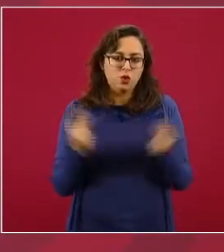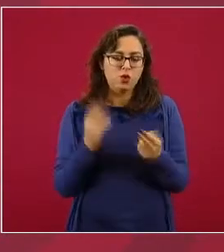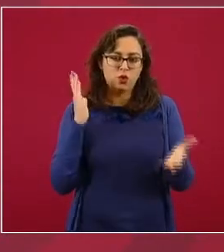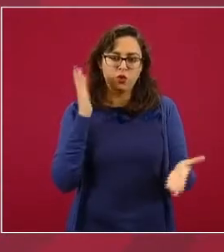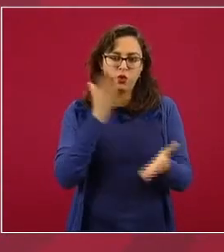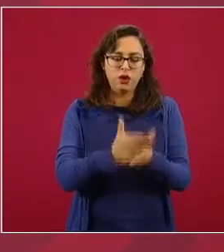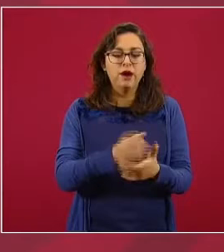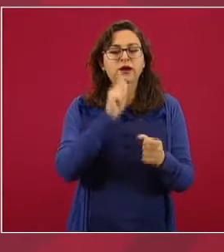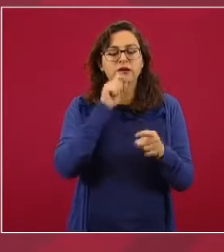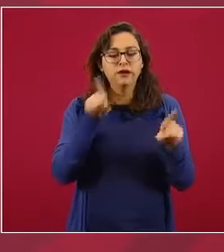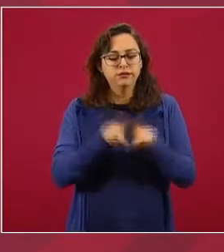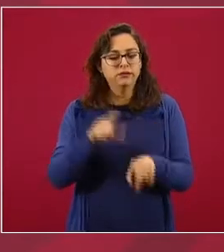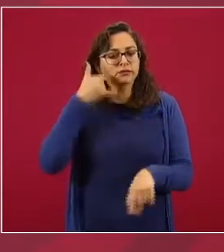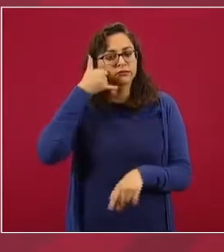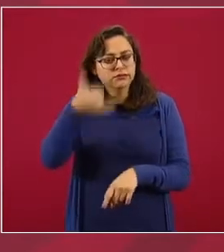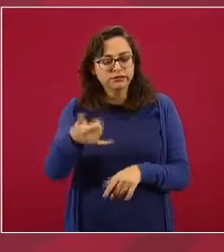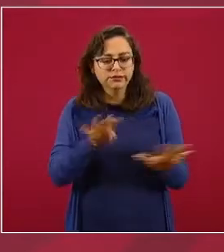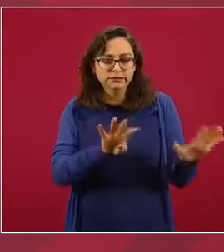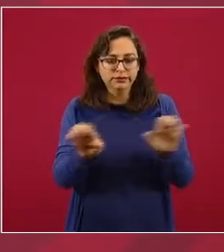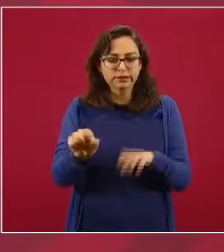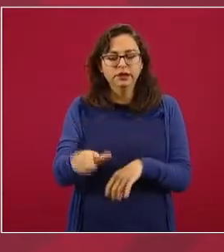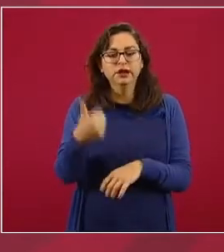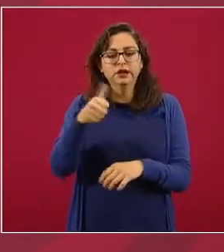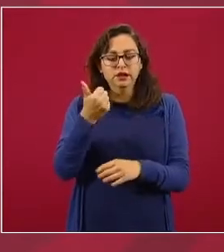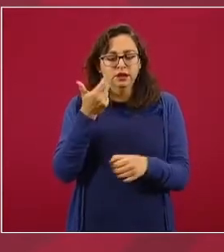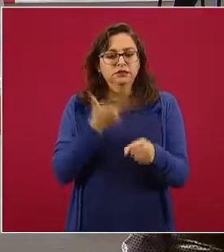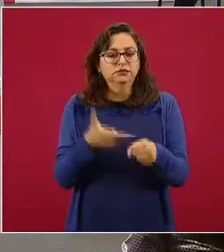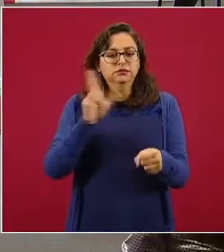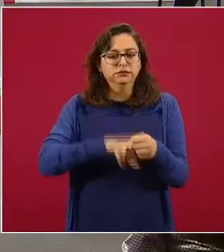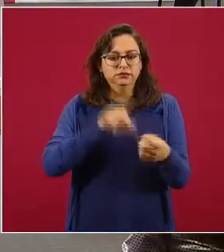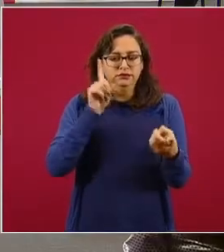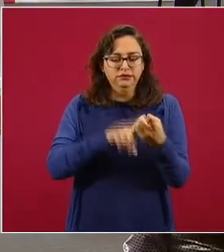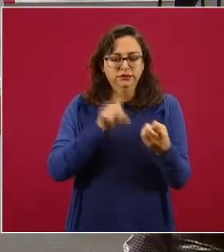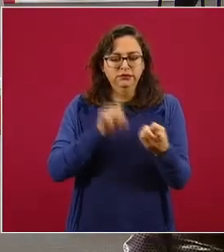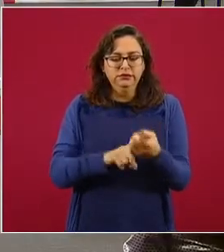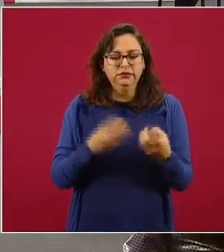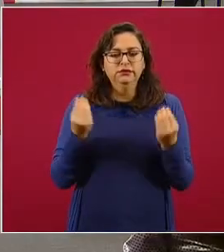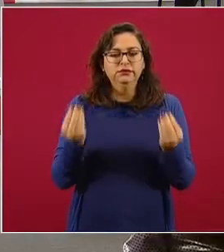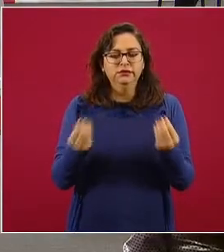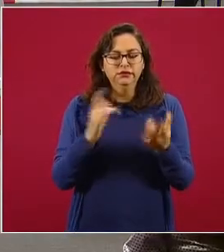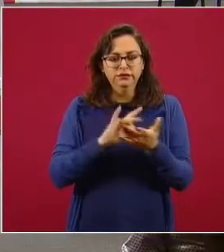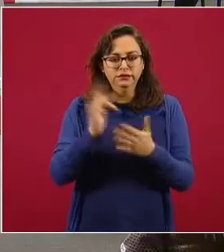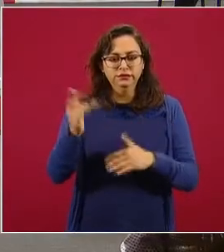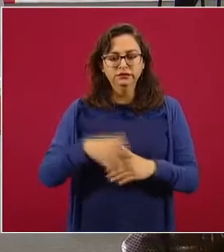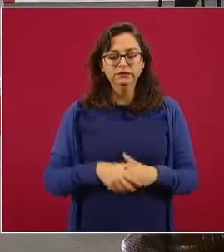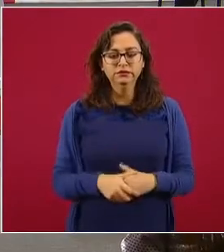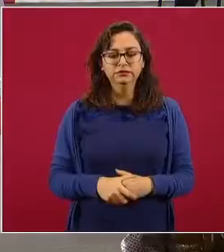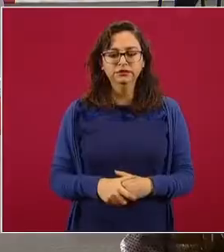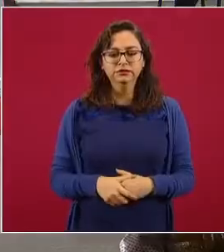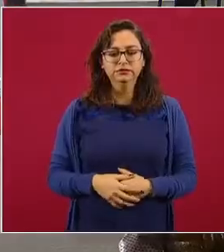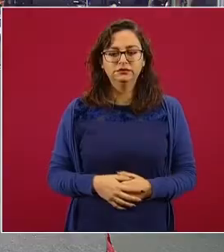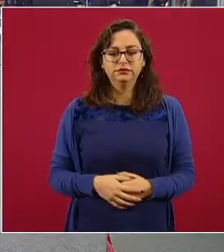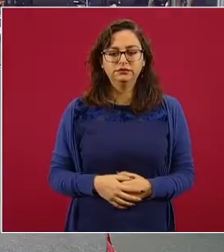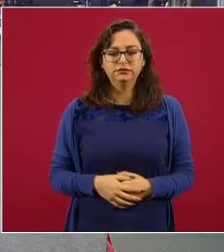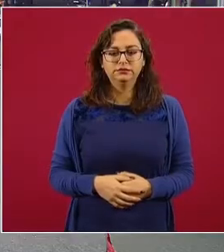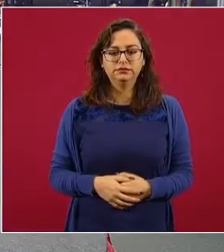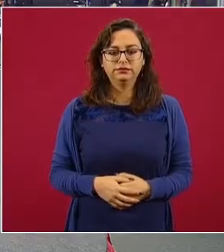el 911 para orientarse donde hay hospitales disponibles. Muchas gracias.